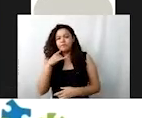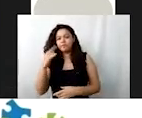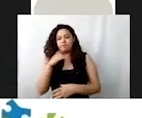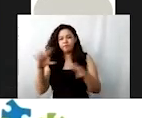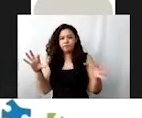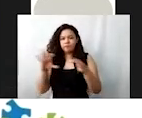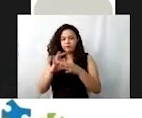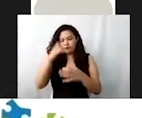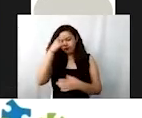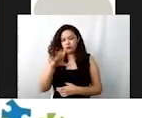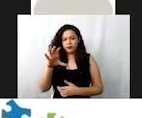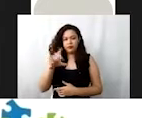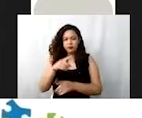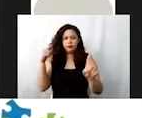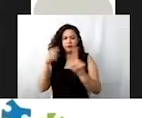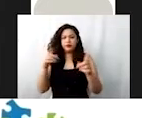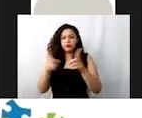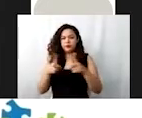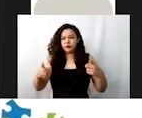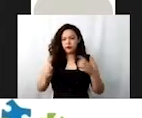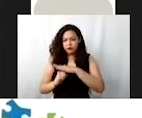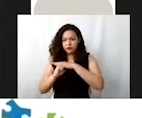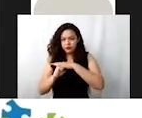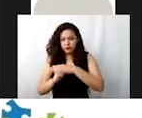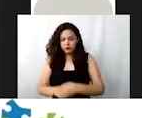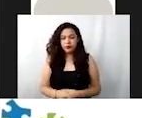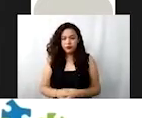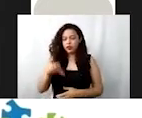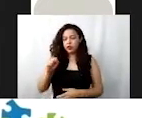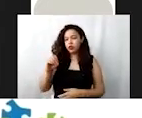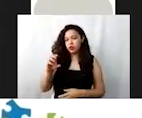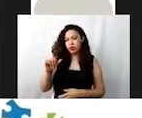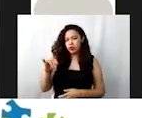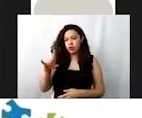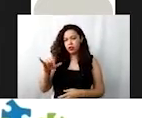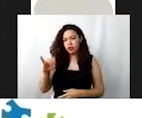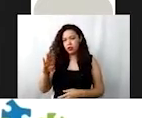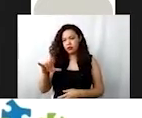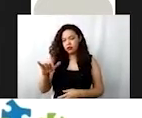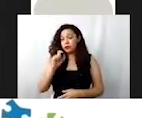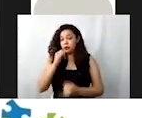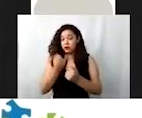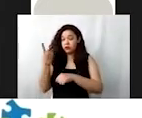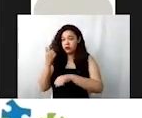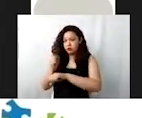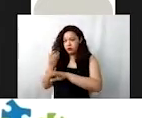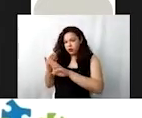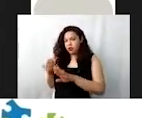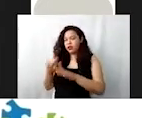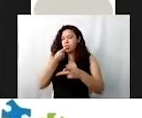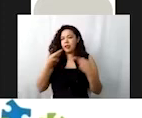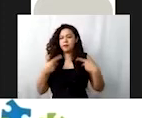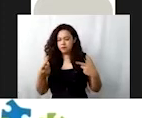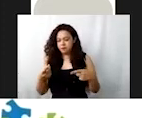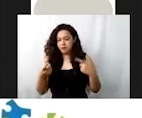a los objetivos de desarrollo sostenible. La semana pasada también, para las personas que no pudieron estar, un